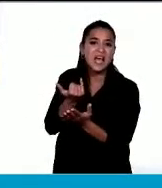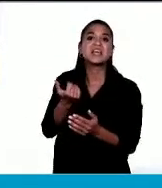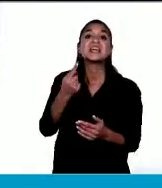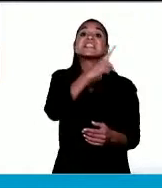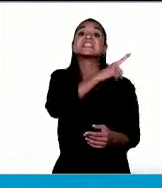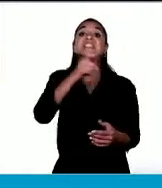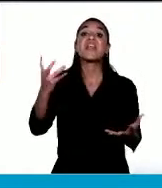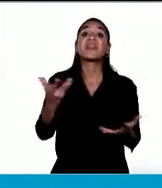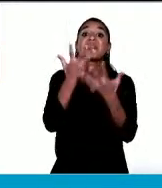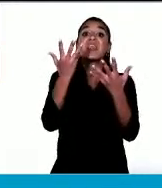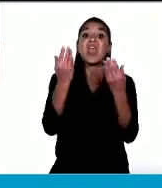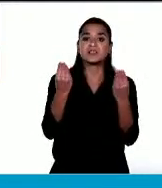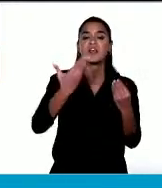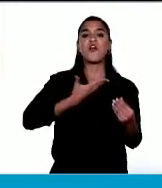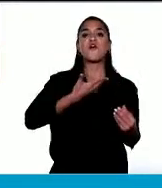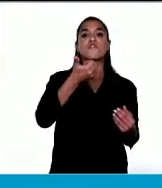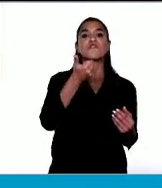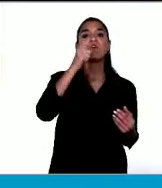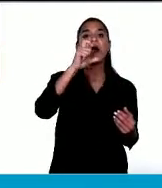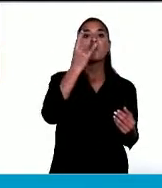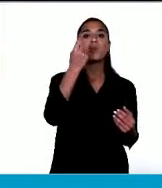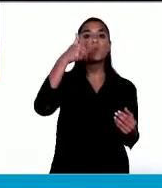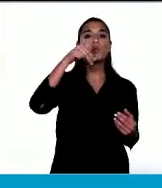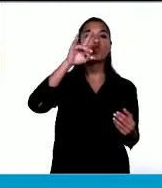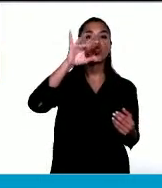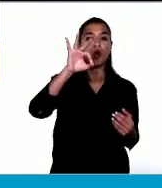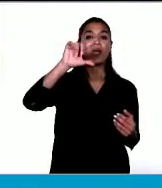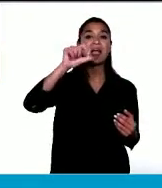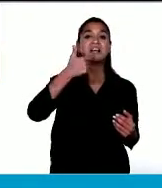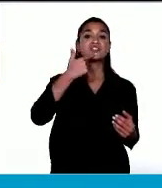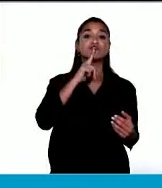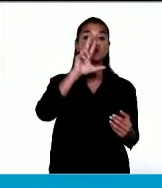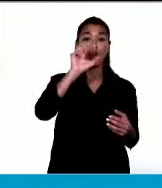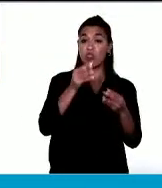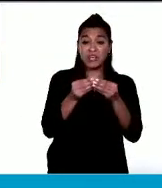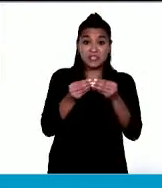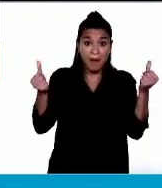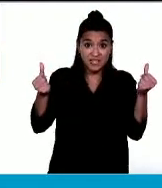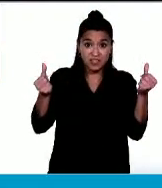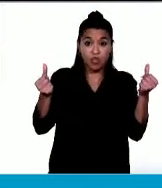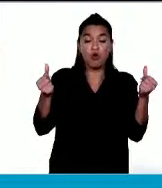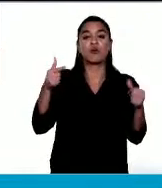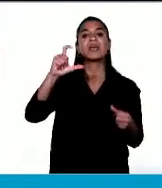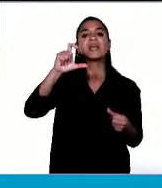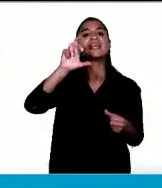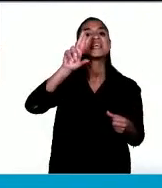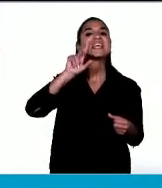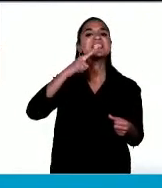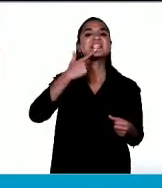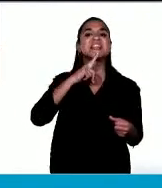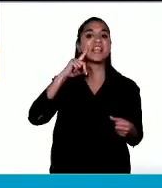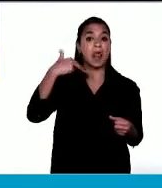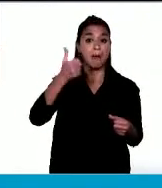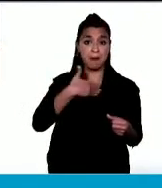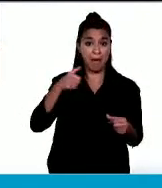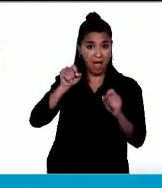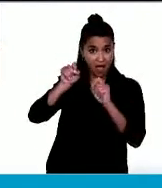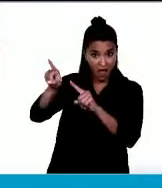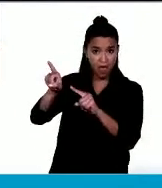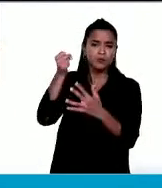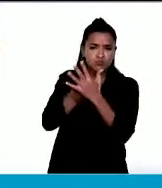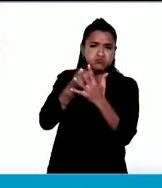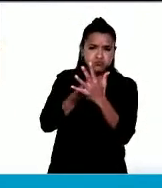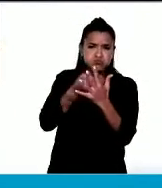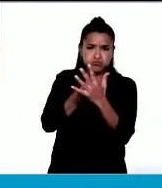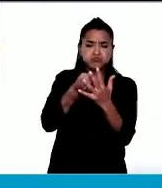que Facundo Astudillo Castro está desaparecido y Cristina, su madre, sigue peleando contra